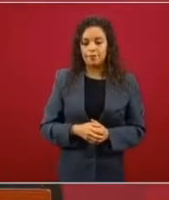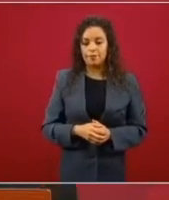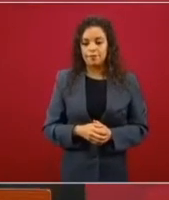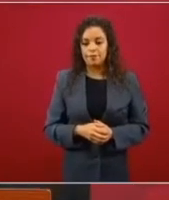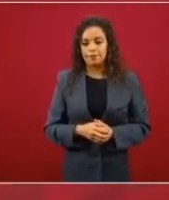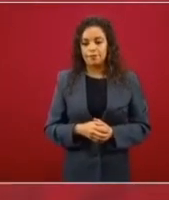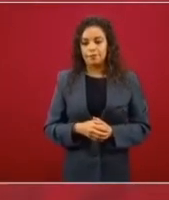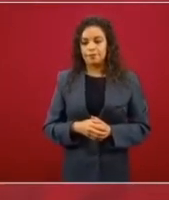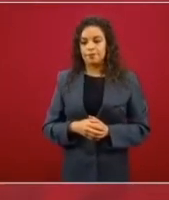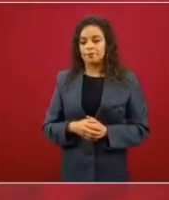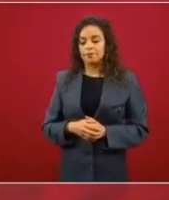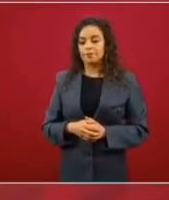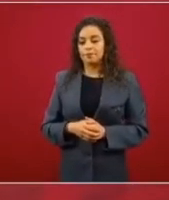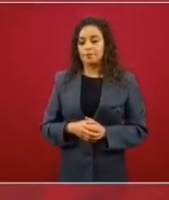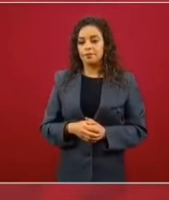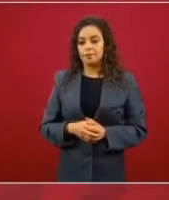rueda de prensa.